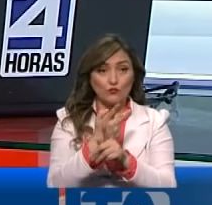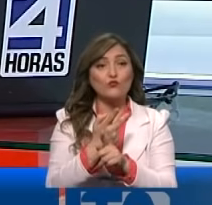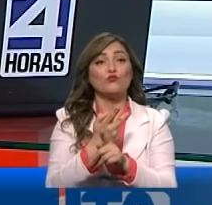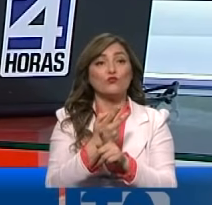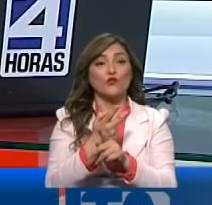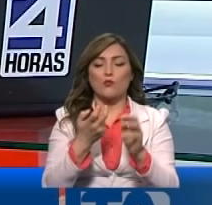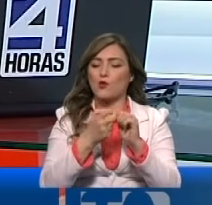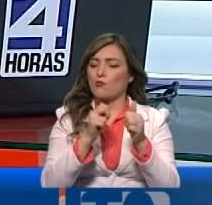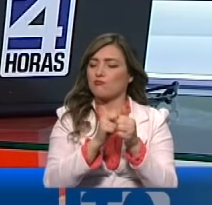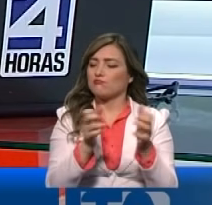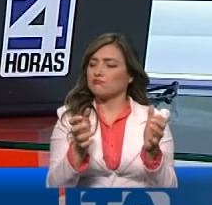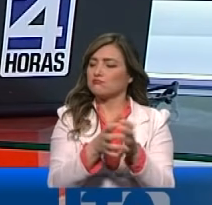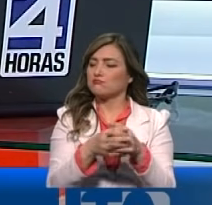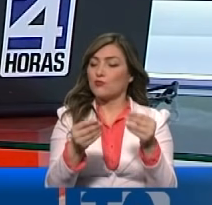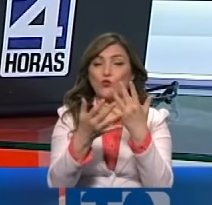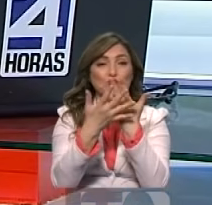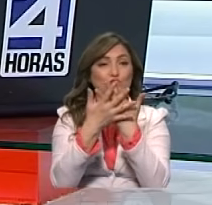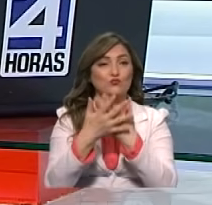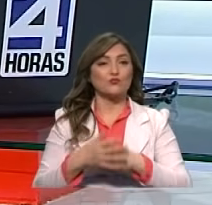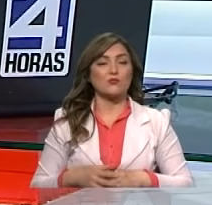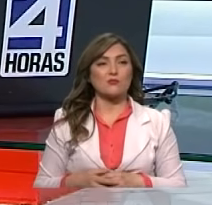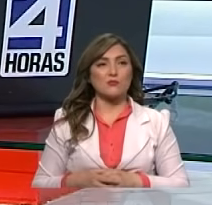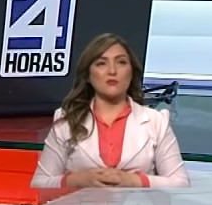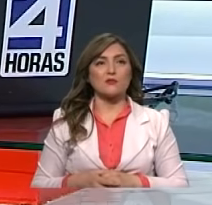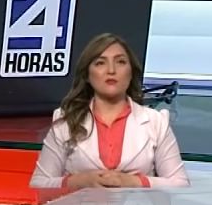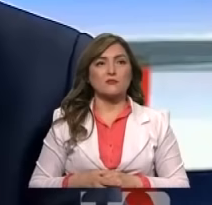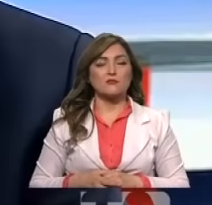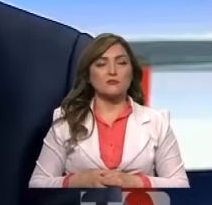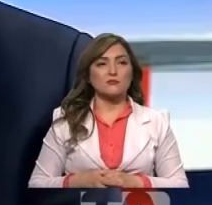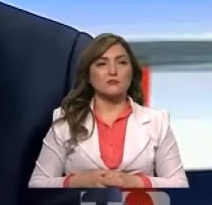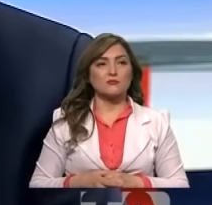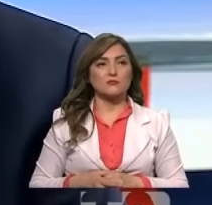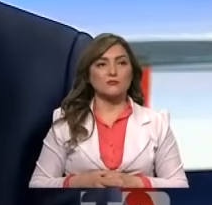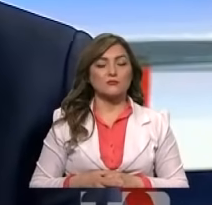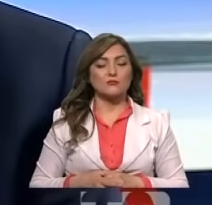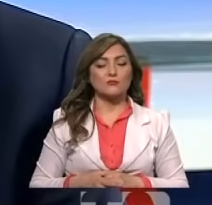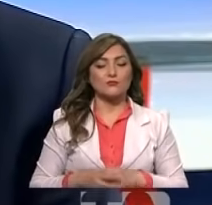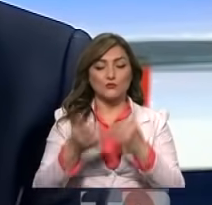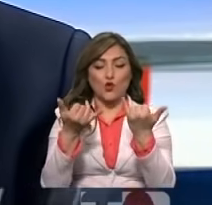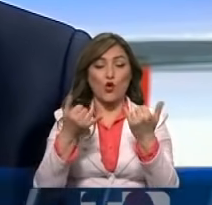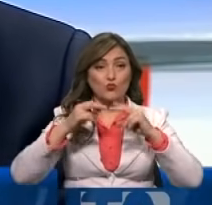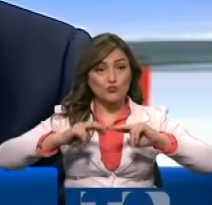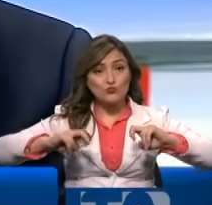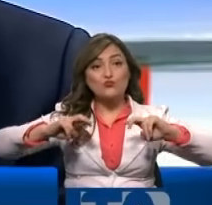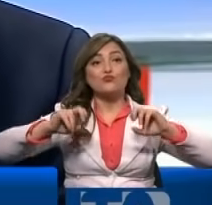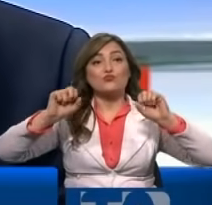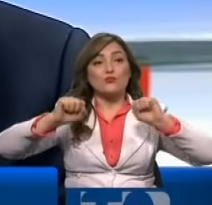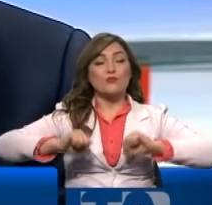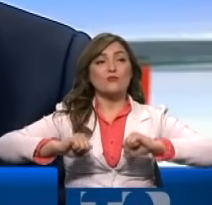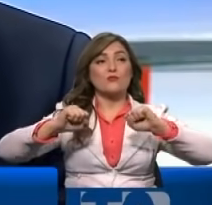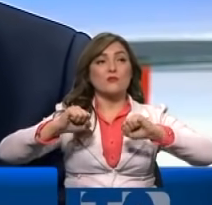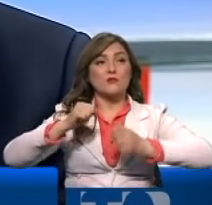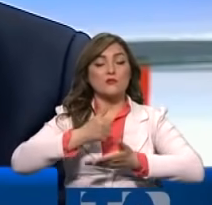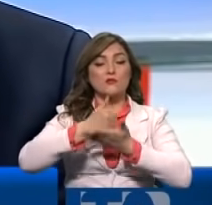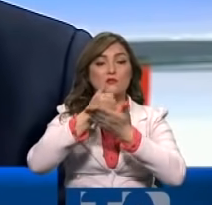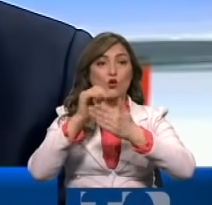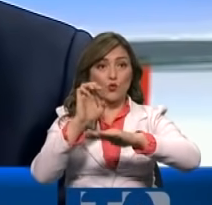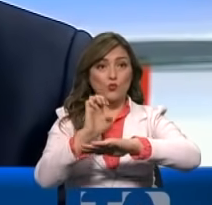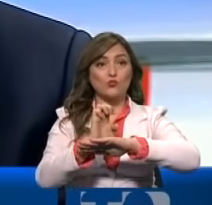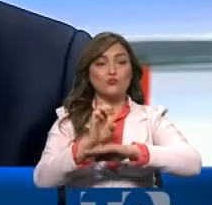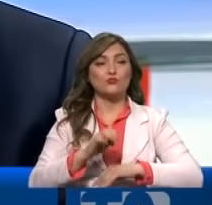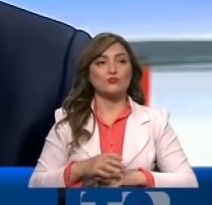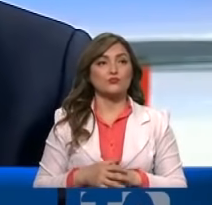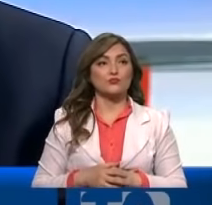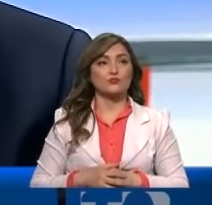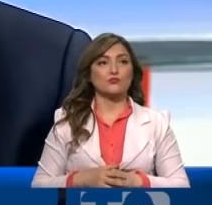intentar solucionar la crisis en las cárceles. Ahora investigando las posibilidades de ayudar al Ecuador, en